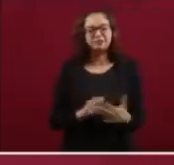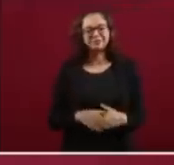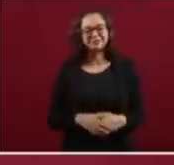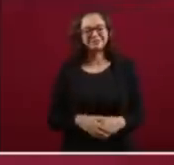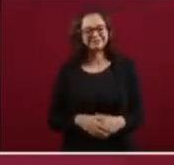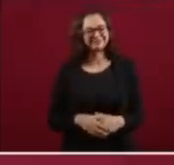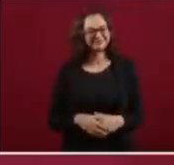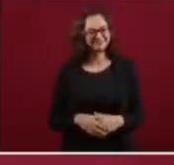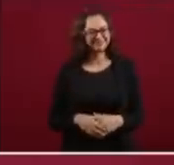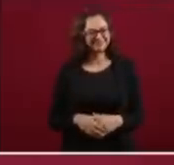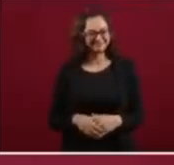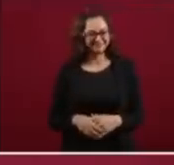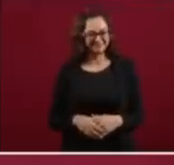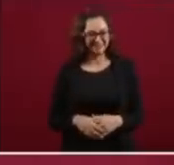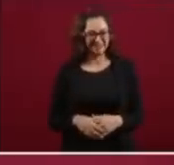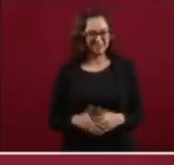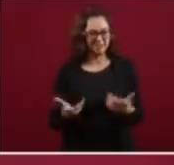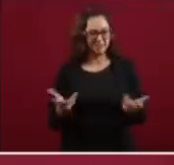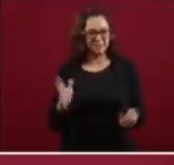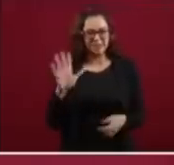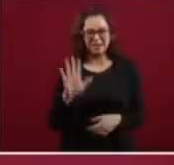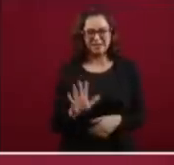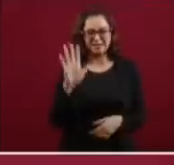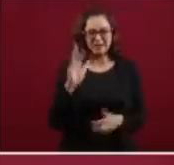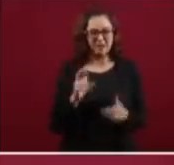la riqueza fuese contagiosa